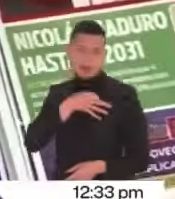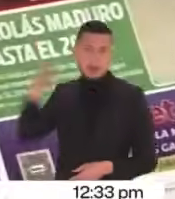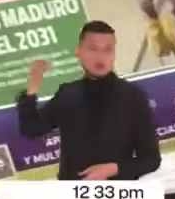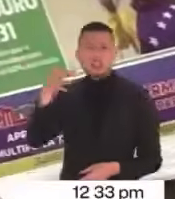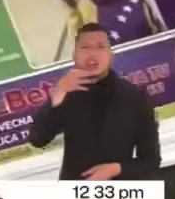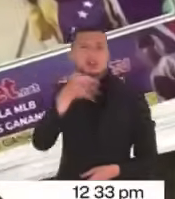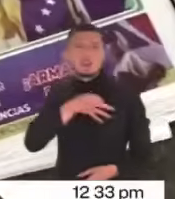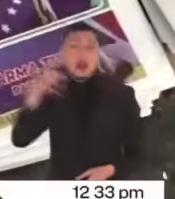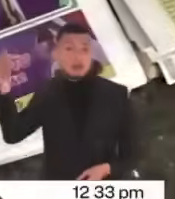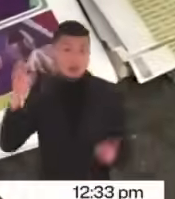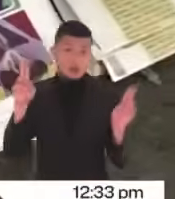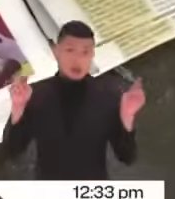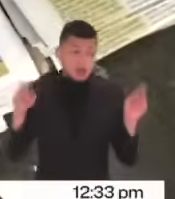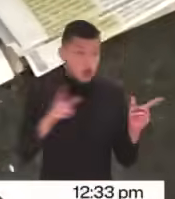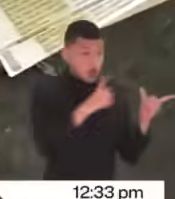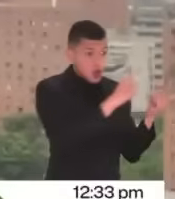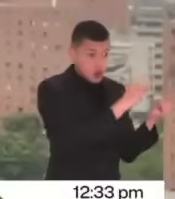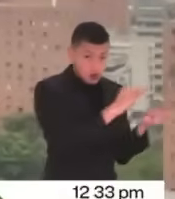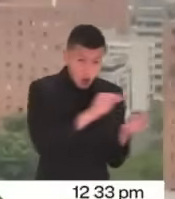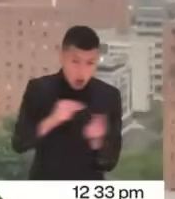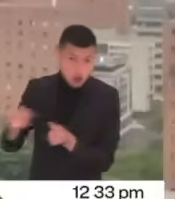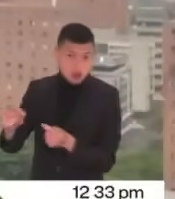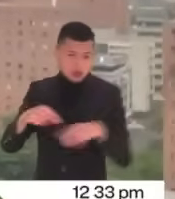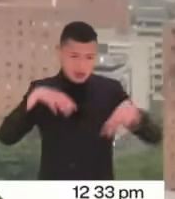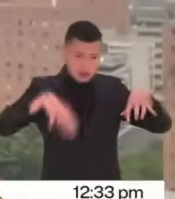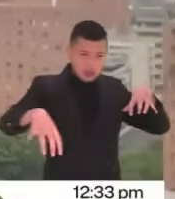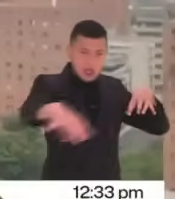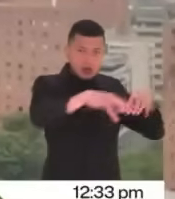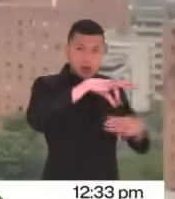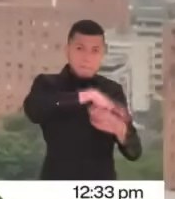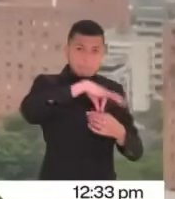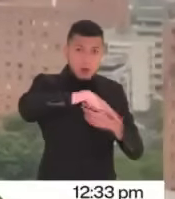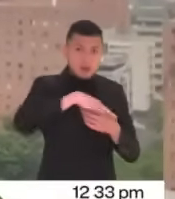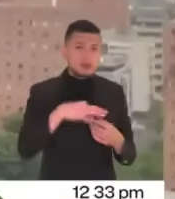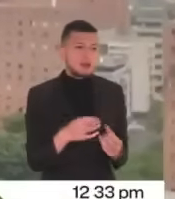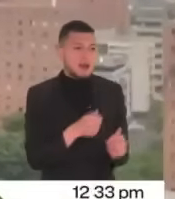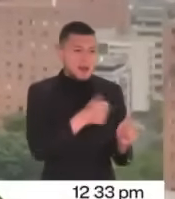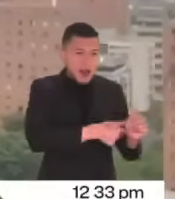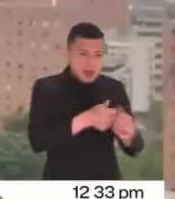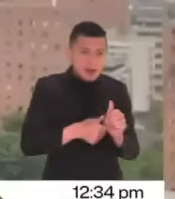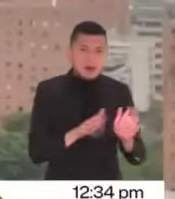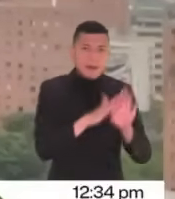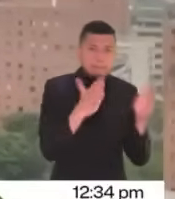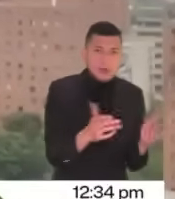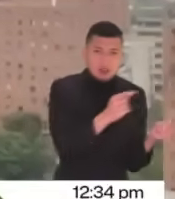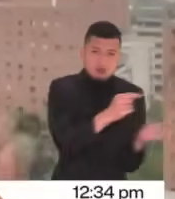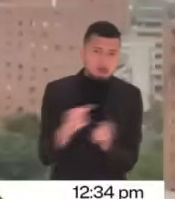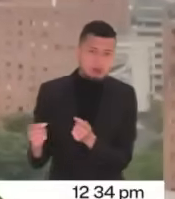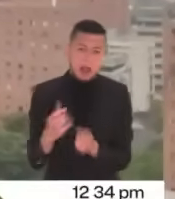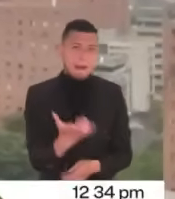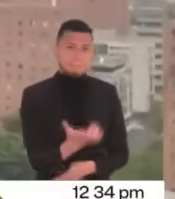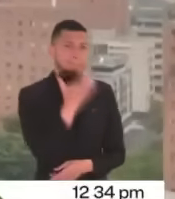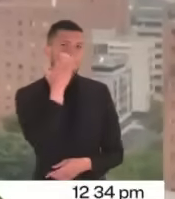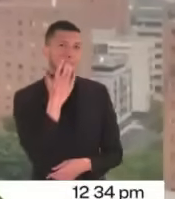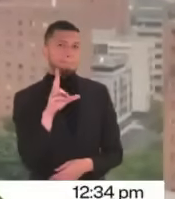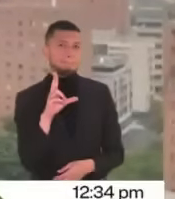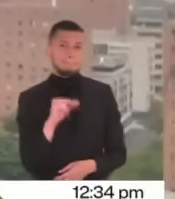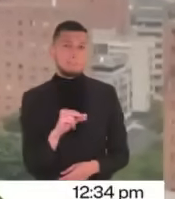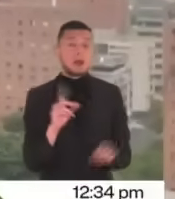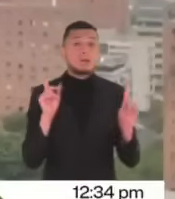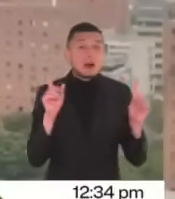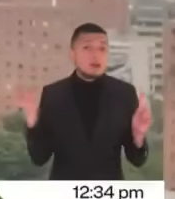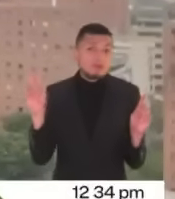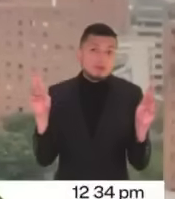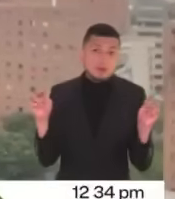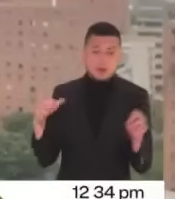no se les permitió totalizar en los centros de votación los votos de cada una de las mesas de votación. Sin embargo, ellos supuestamente